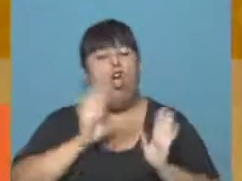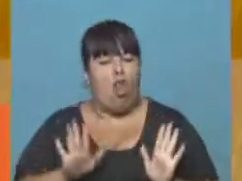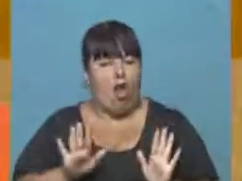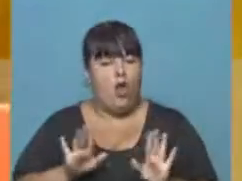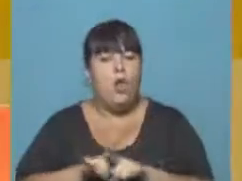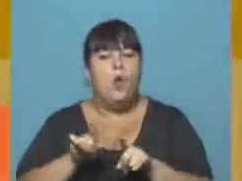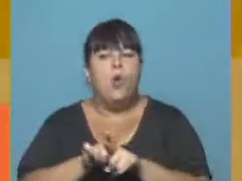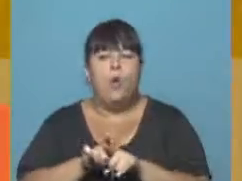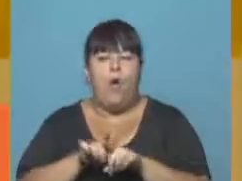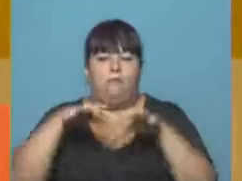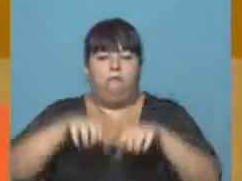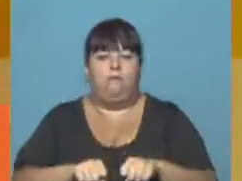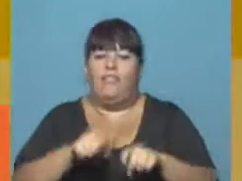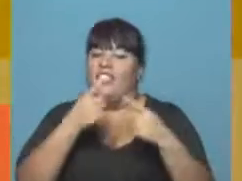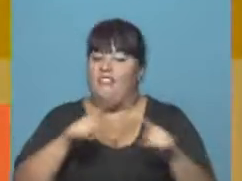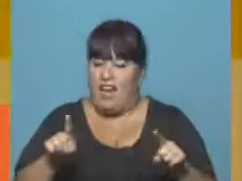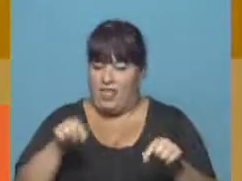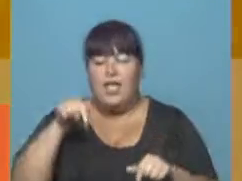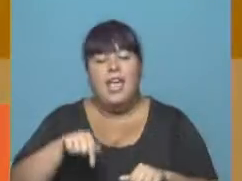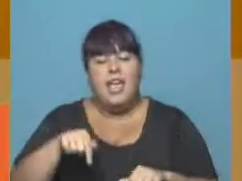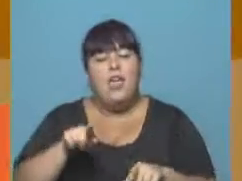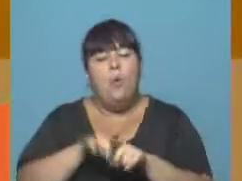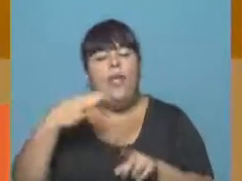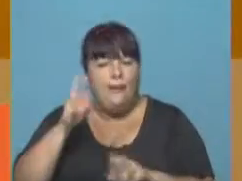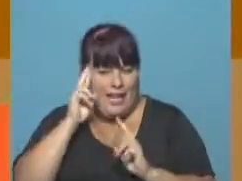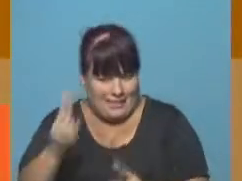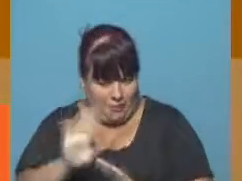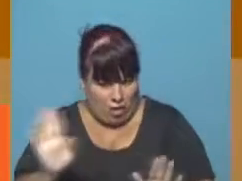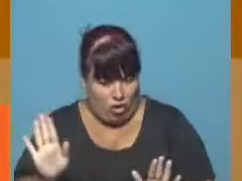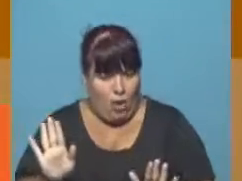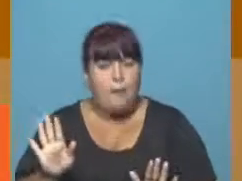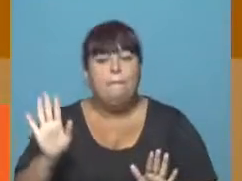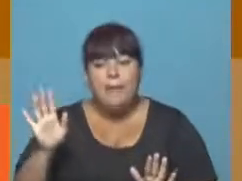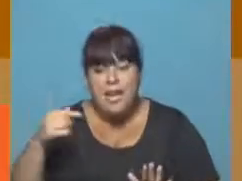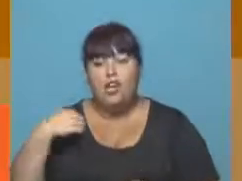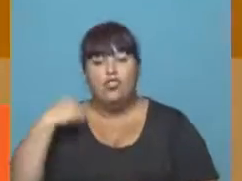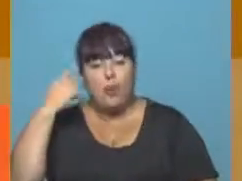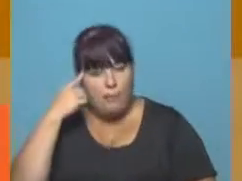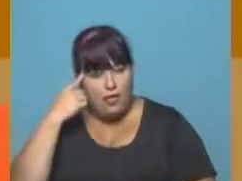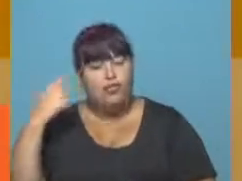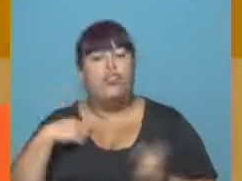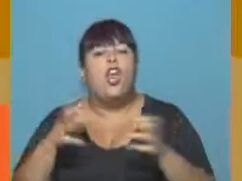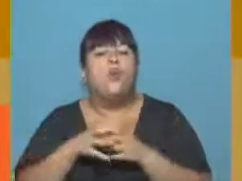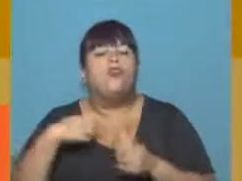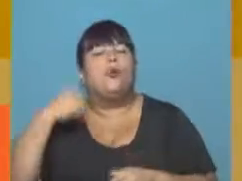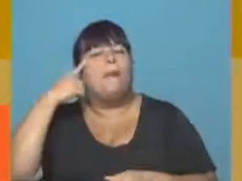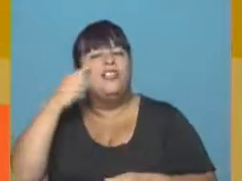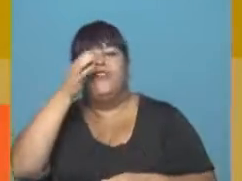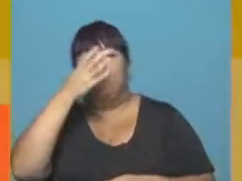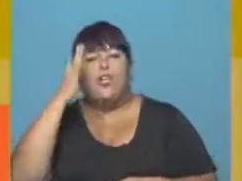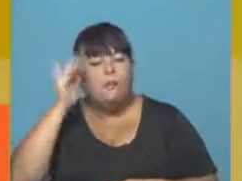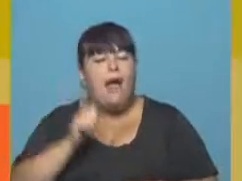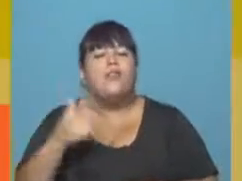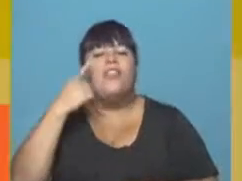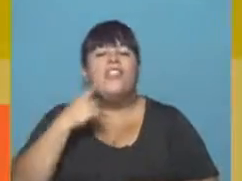una apropiación diferente. Y esto en cierta medida hay que respetarlo. Pero yo soy del grupo de los que creen que el 24 de marzo es